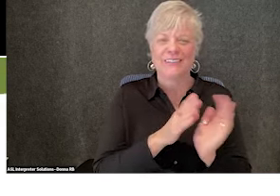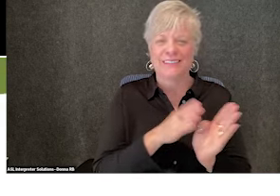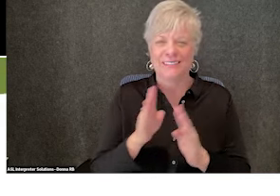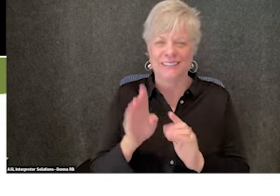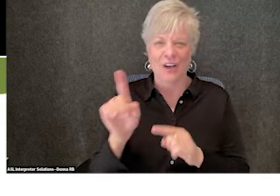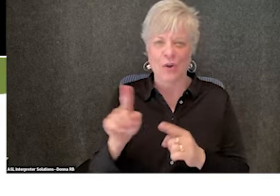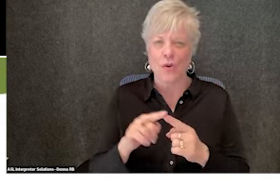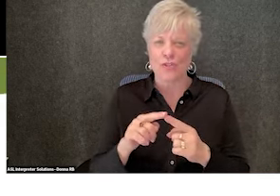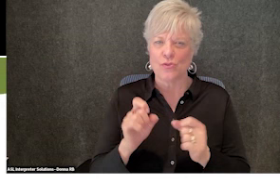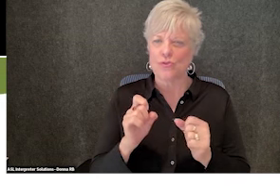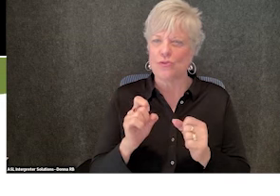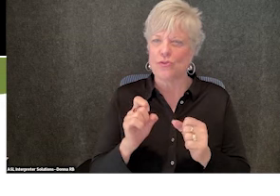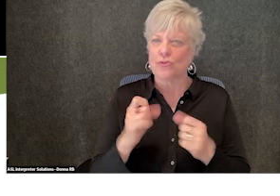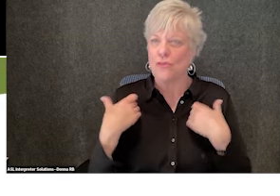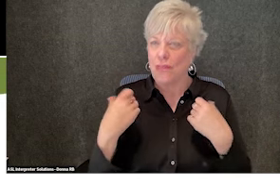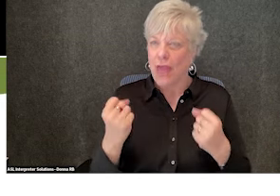fotos.